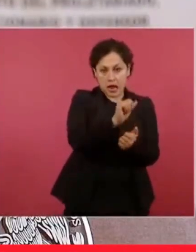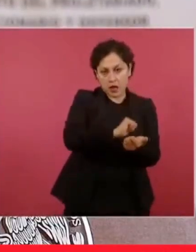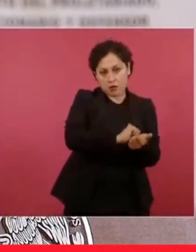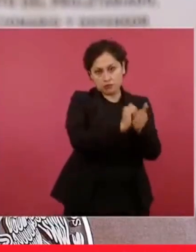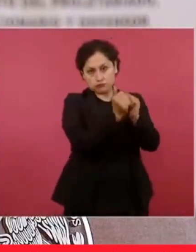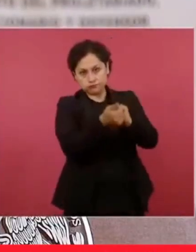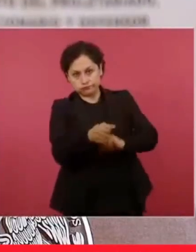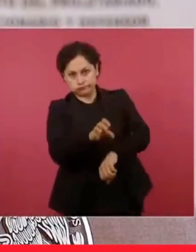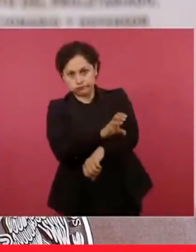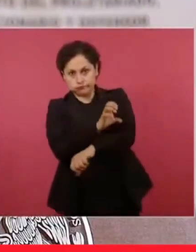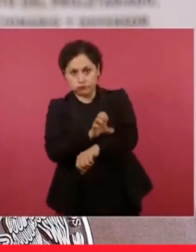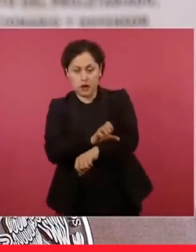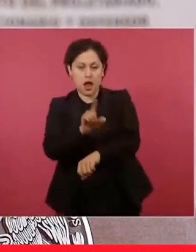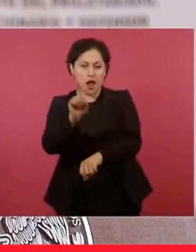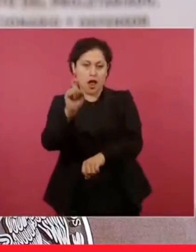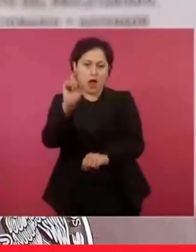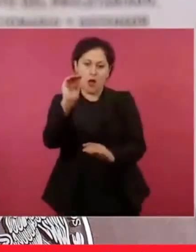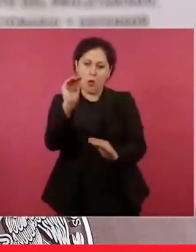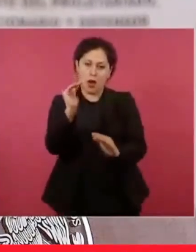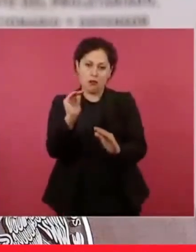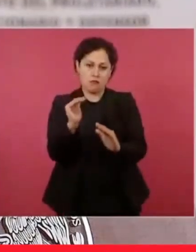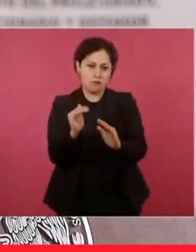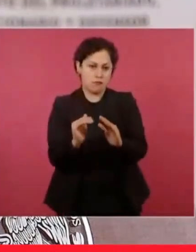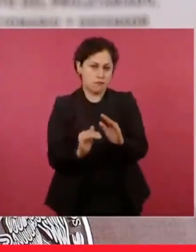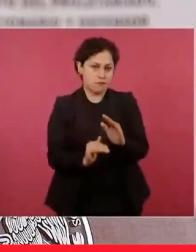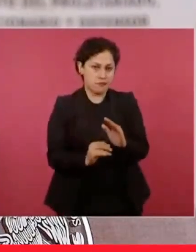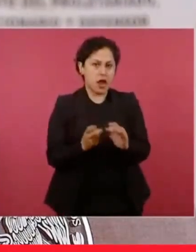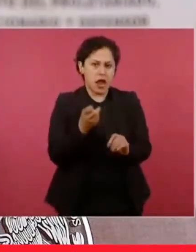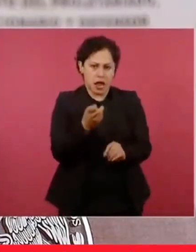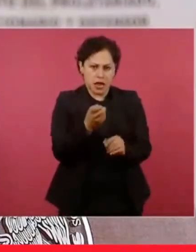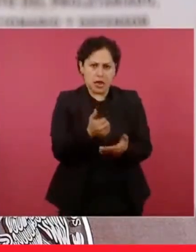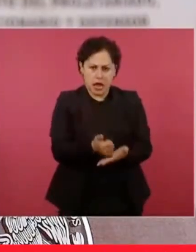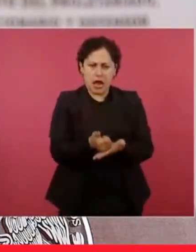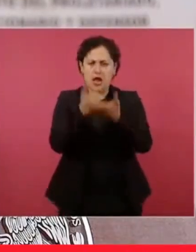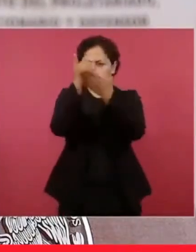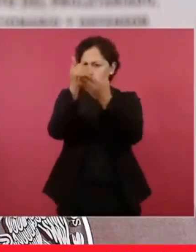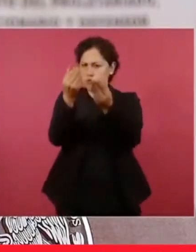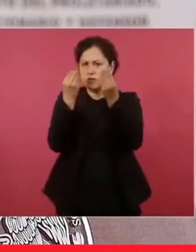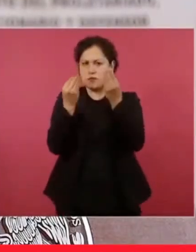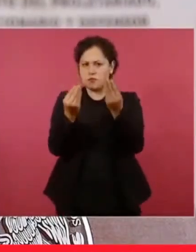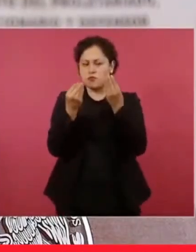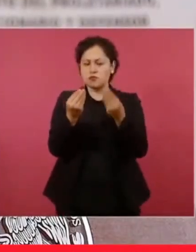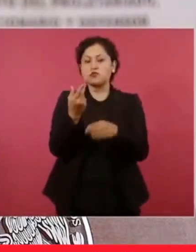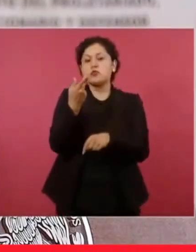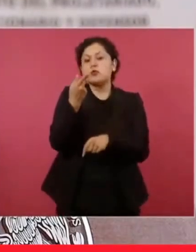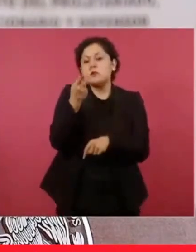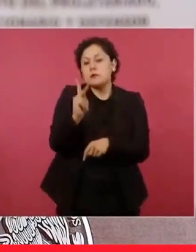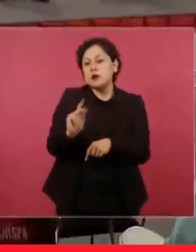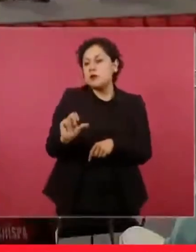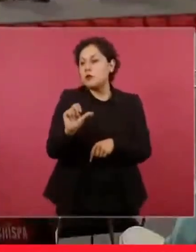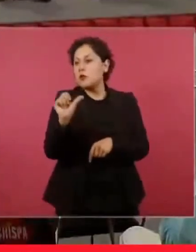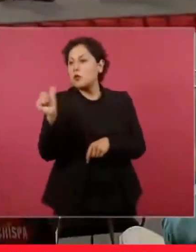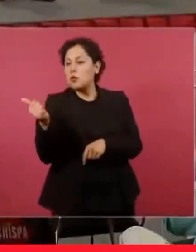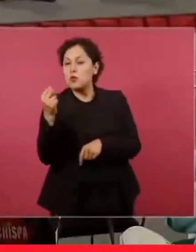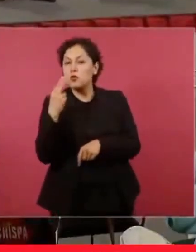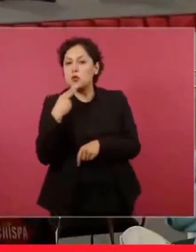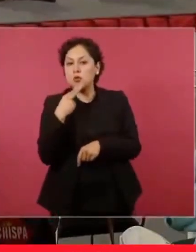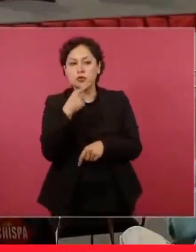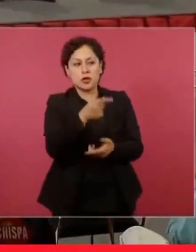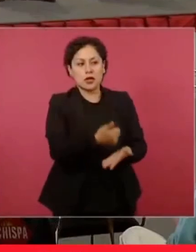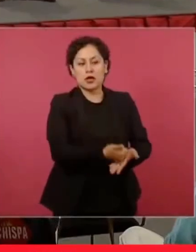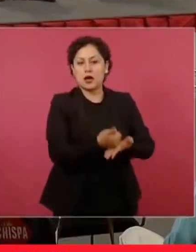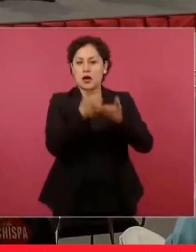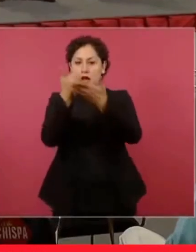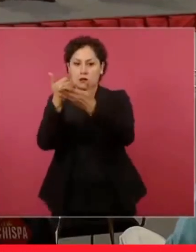una manera importante de almacenar energía, pero sobre todo de tener una respuesta a las variaciones que tiene el sistema y que nos